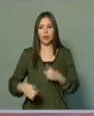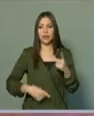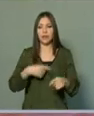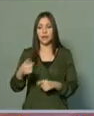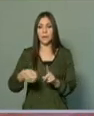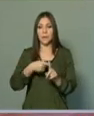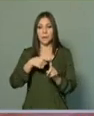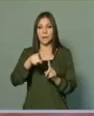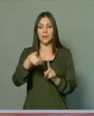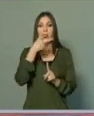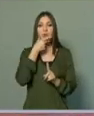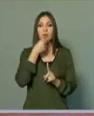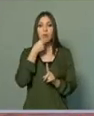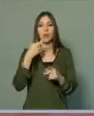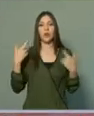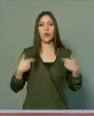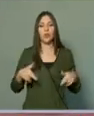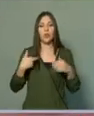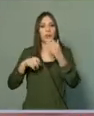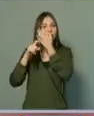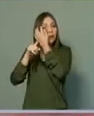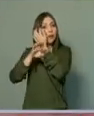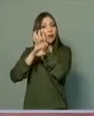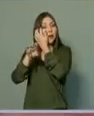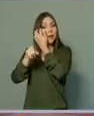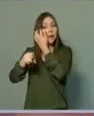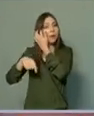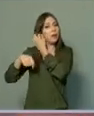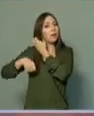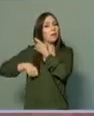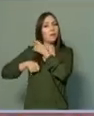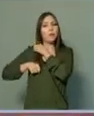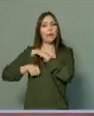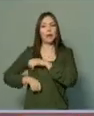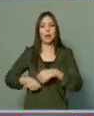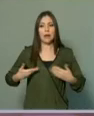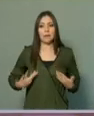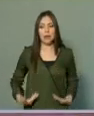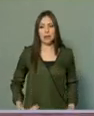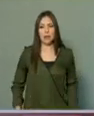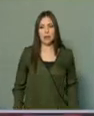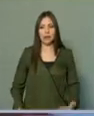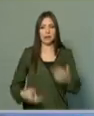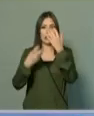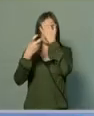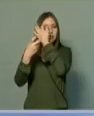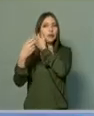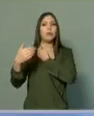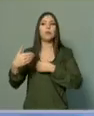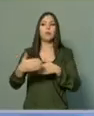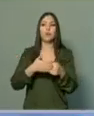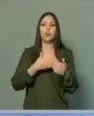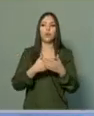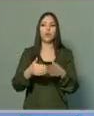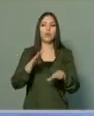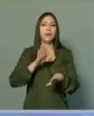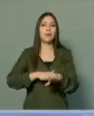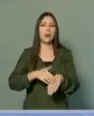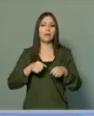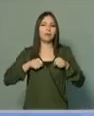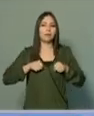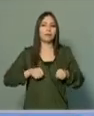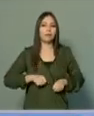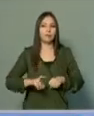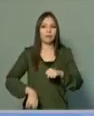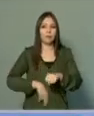mucho ahorita en moda la parte de las playeras largas, las playeras ya con esa tendencia ya mucho más urbana, que ya las